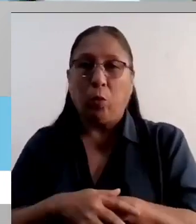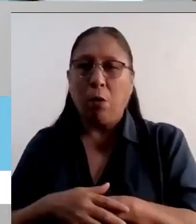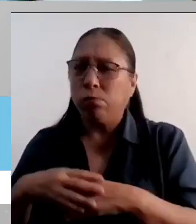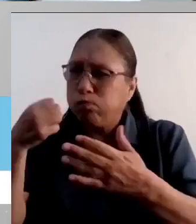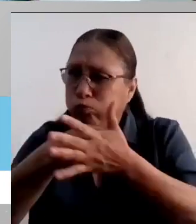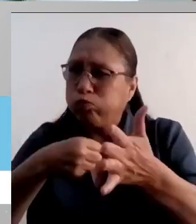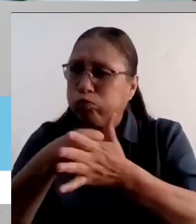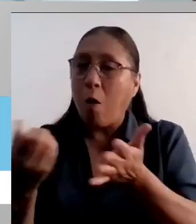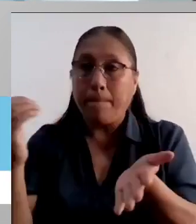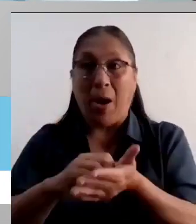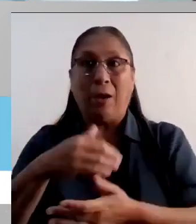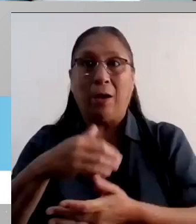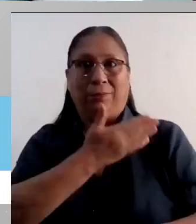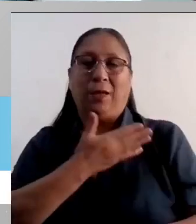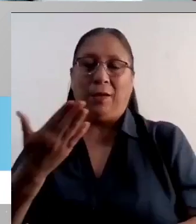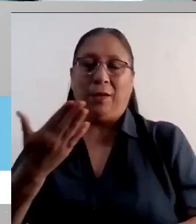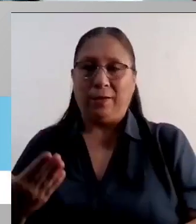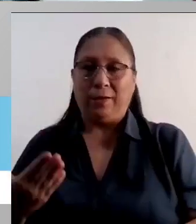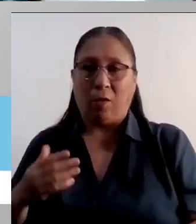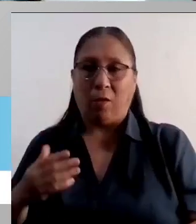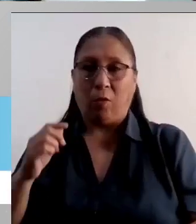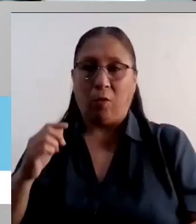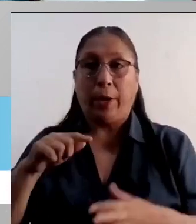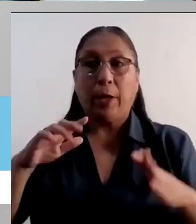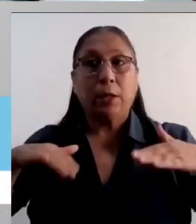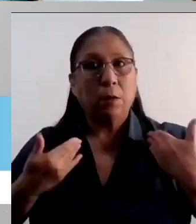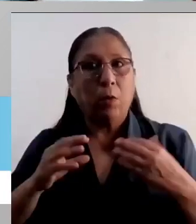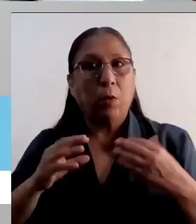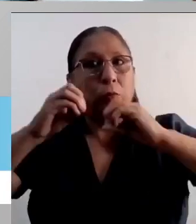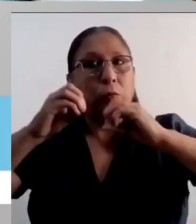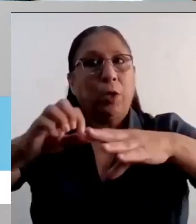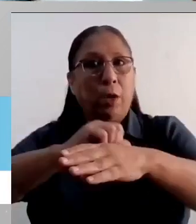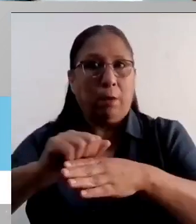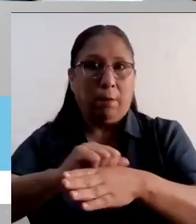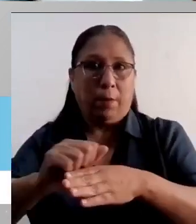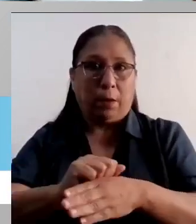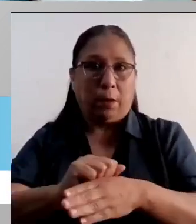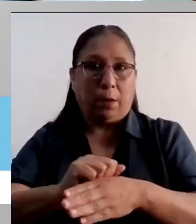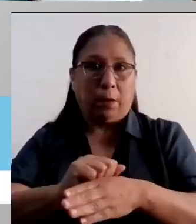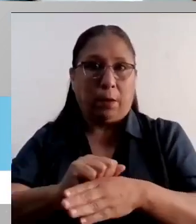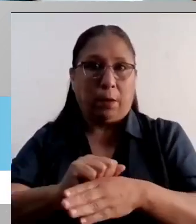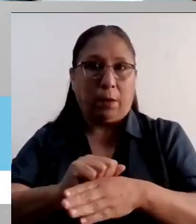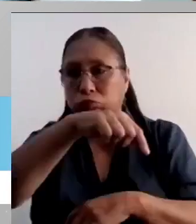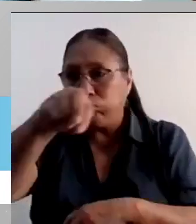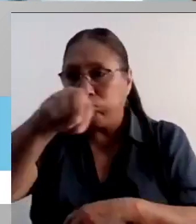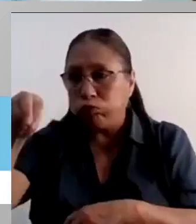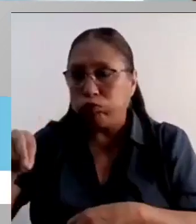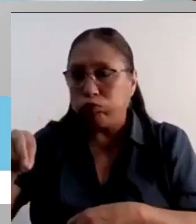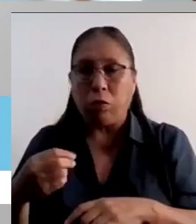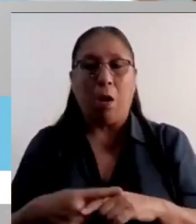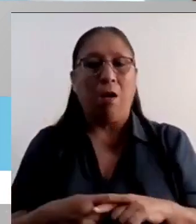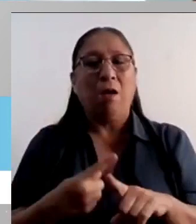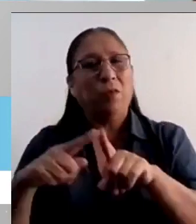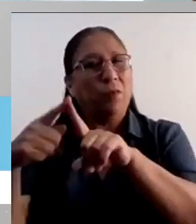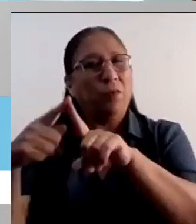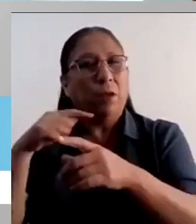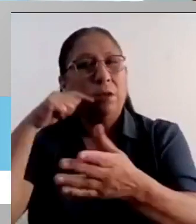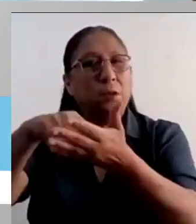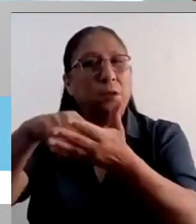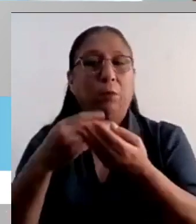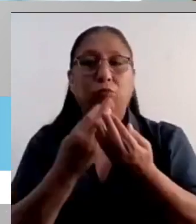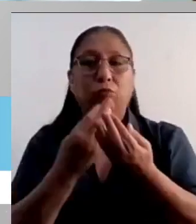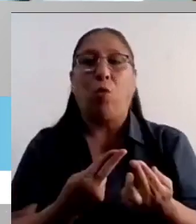al Estado para que se pueda ejecutar a través de las instancias educativas descentralizadas también los